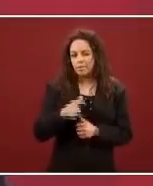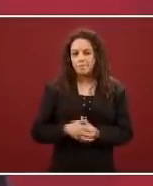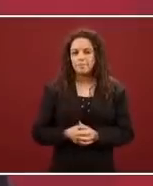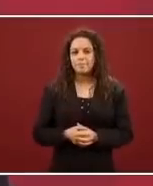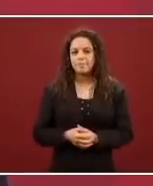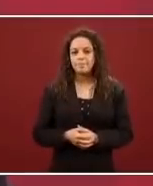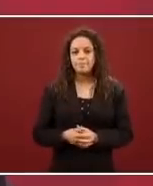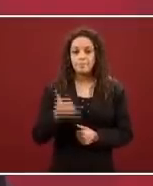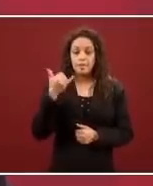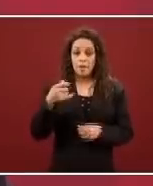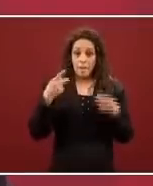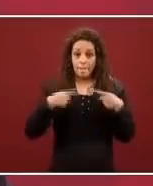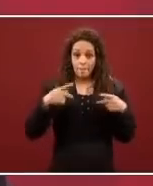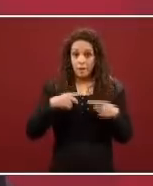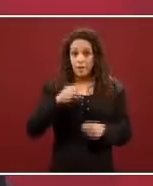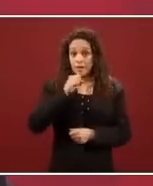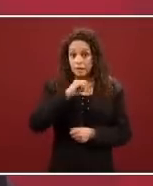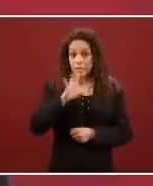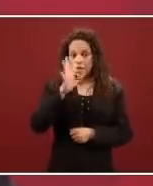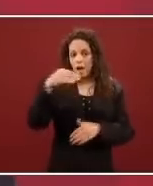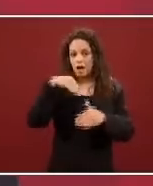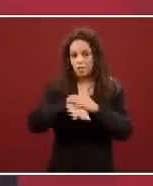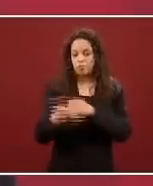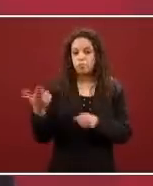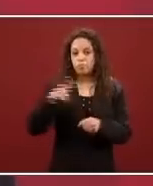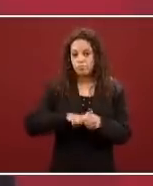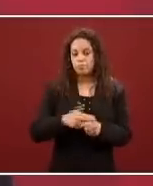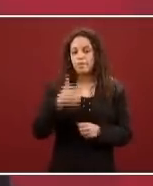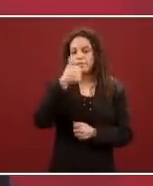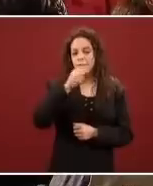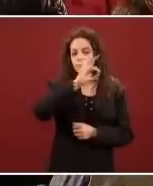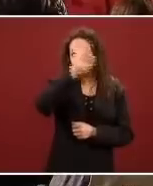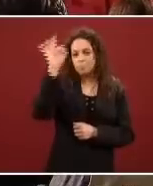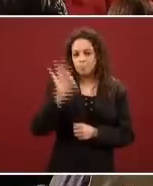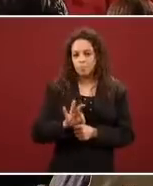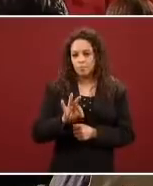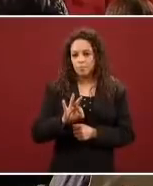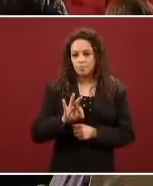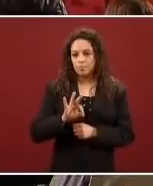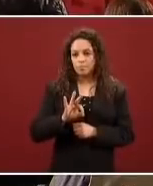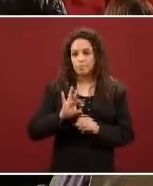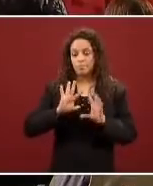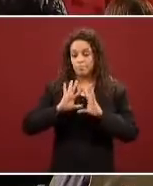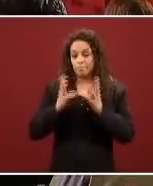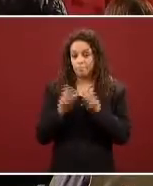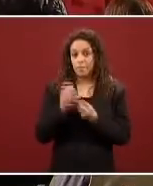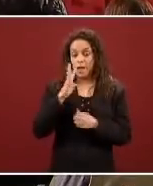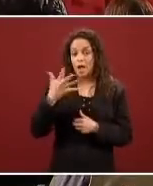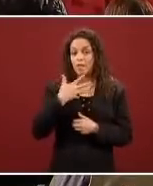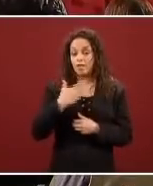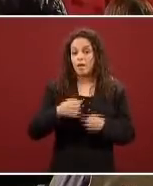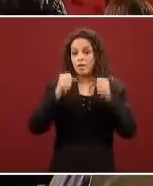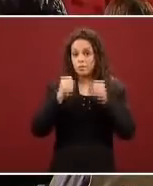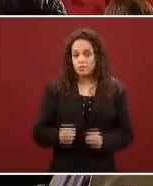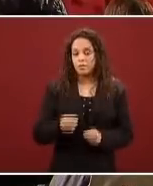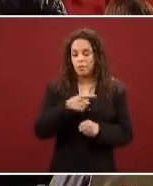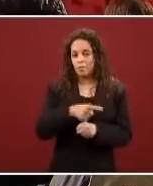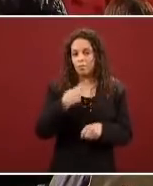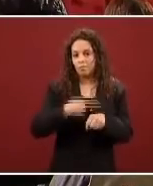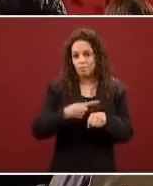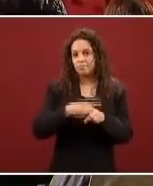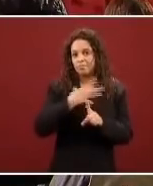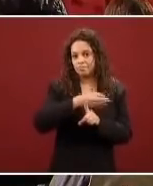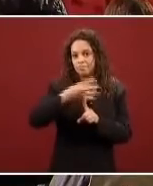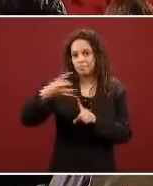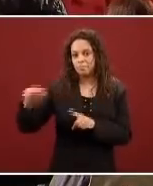se hospitalizaron, el 6% del total de casos confirmados mantiene una